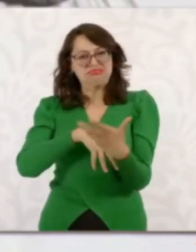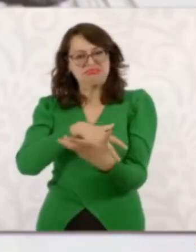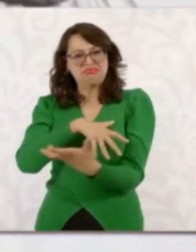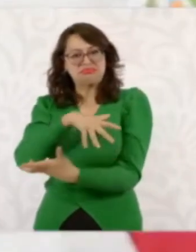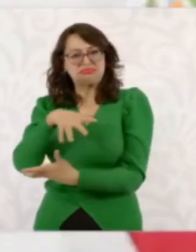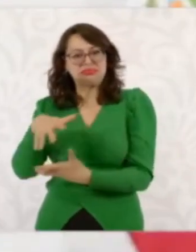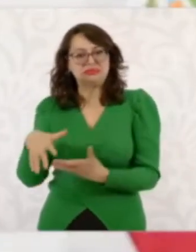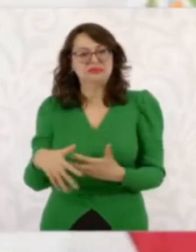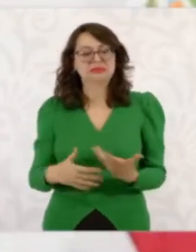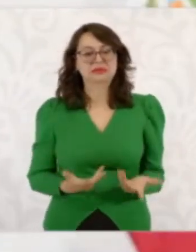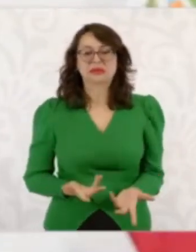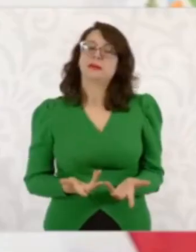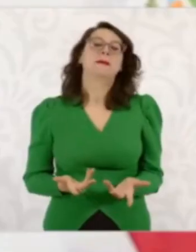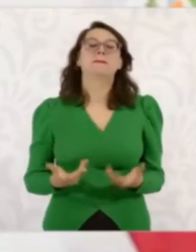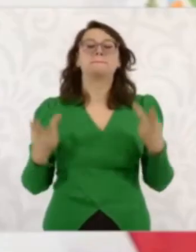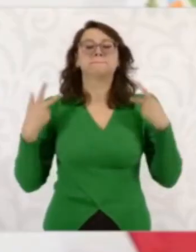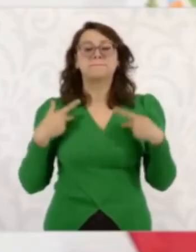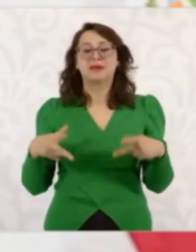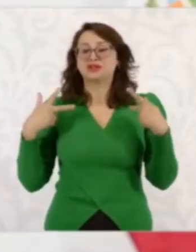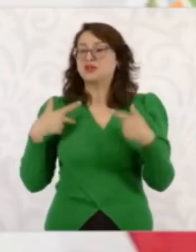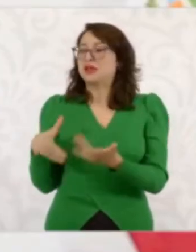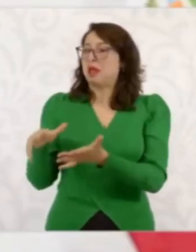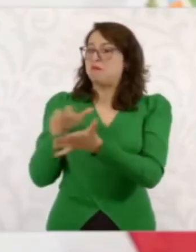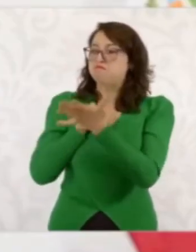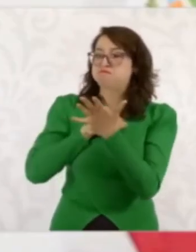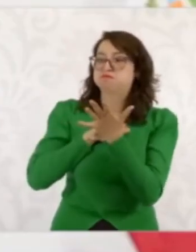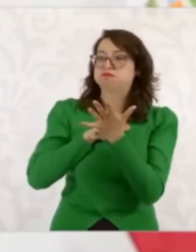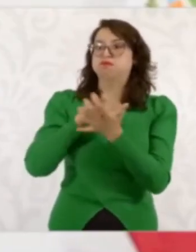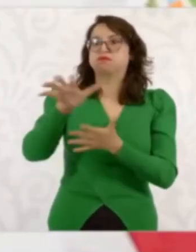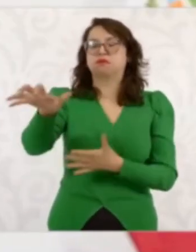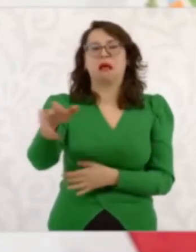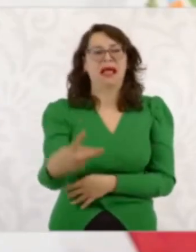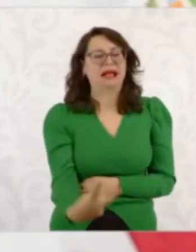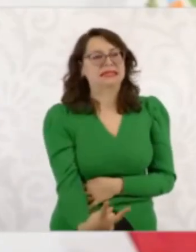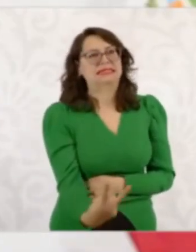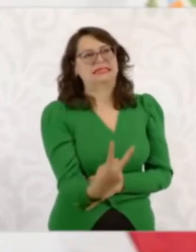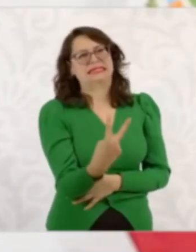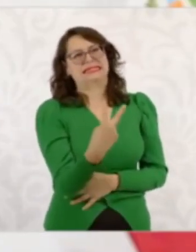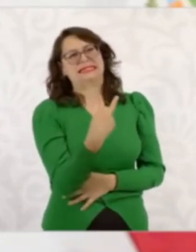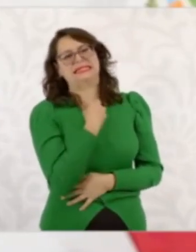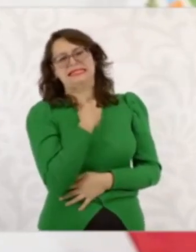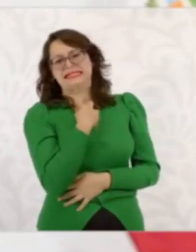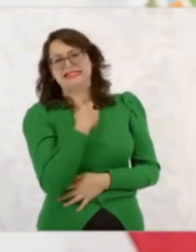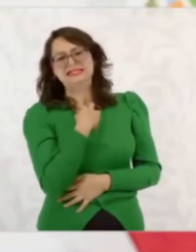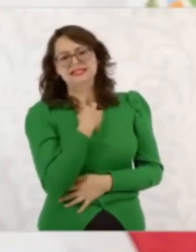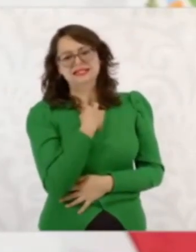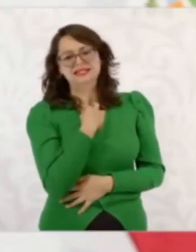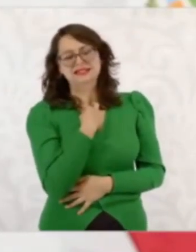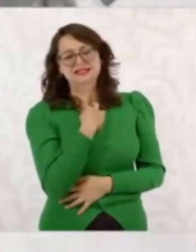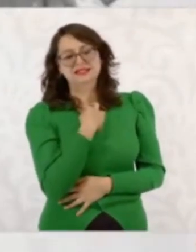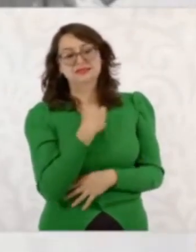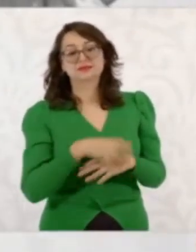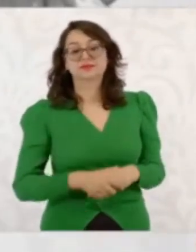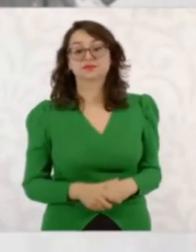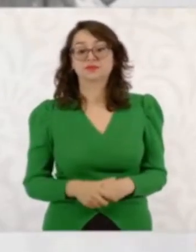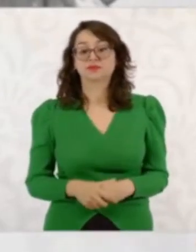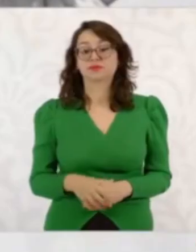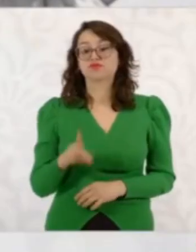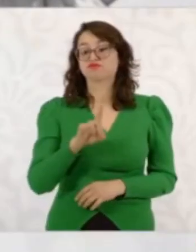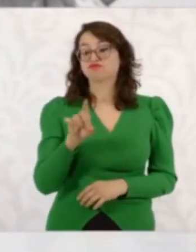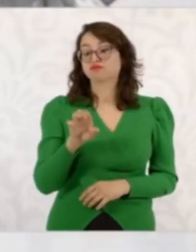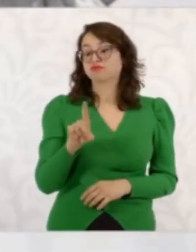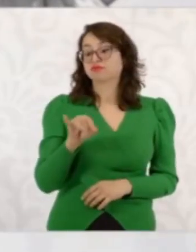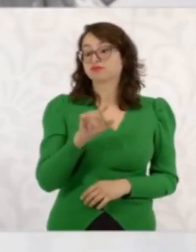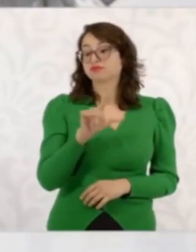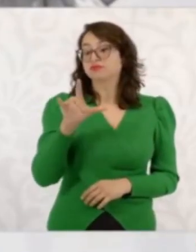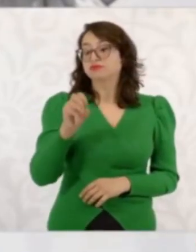miles y miles, si no es que millones de familias afectadas por esta crisis. Y Zedillo decide apoyar a